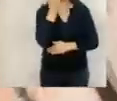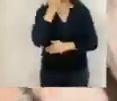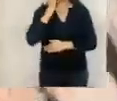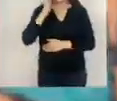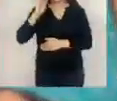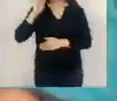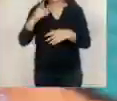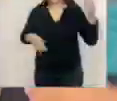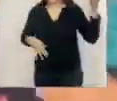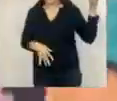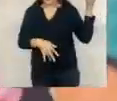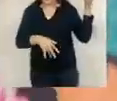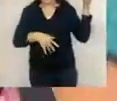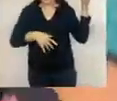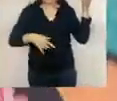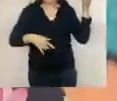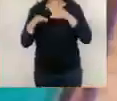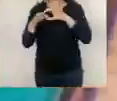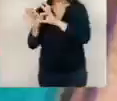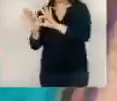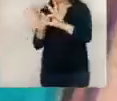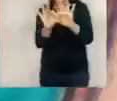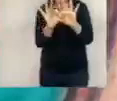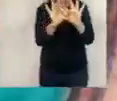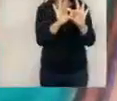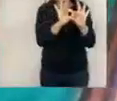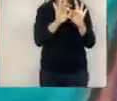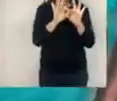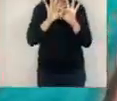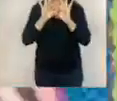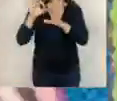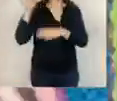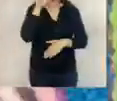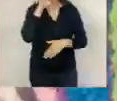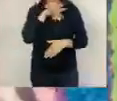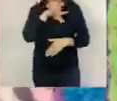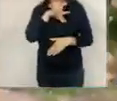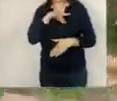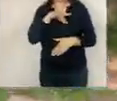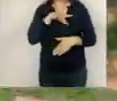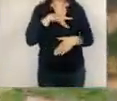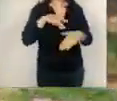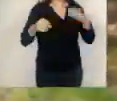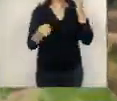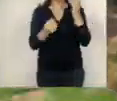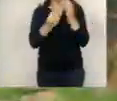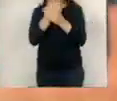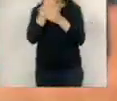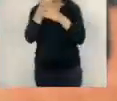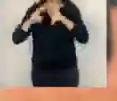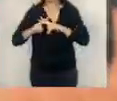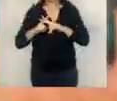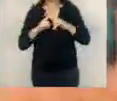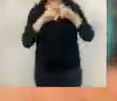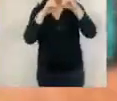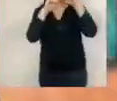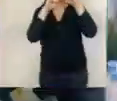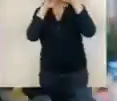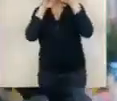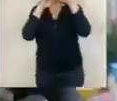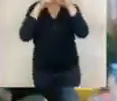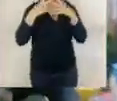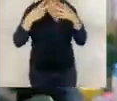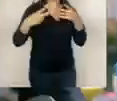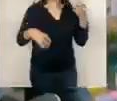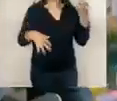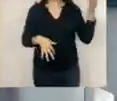la hagan viral, ¿no? Va a estar también en mi canal de YouTube. Exacto. La Chinganera. Ya se estrenó a las 11:30 de la mañana. Sí.